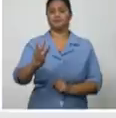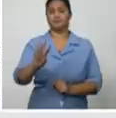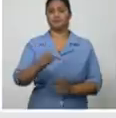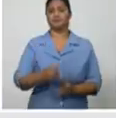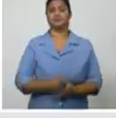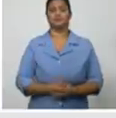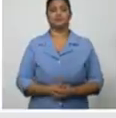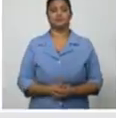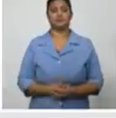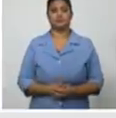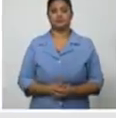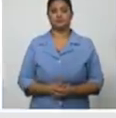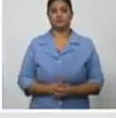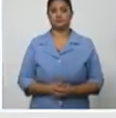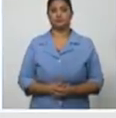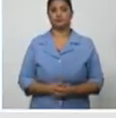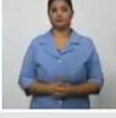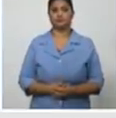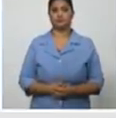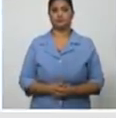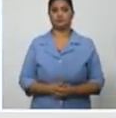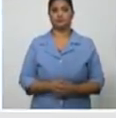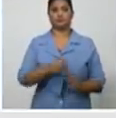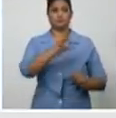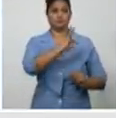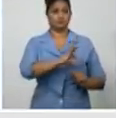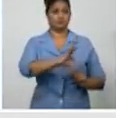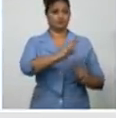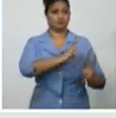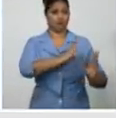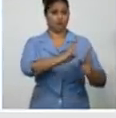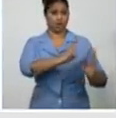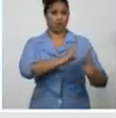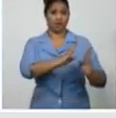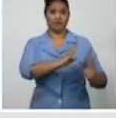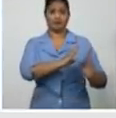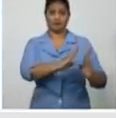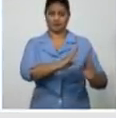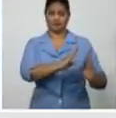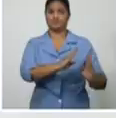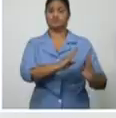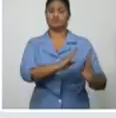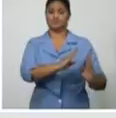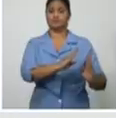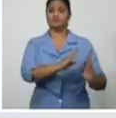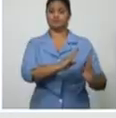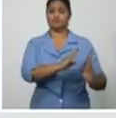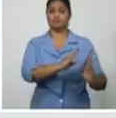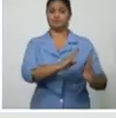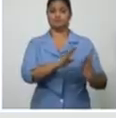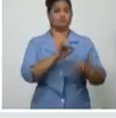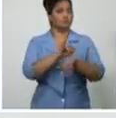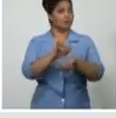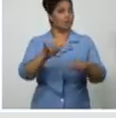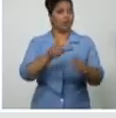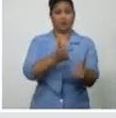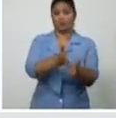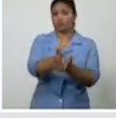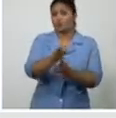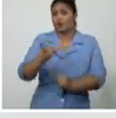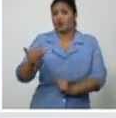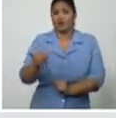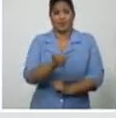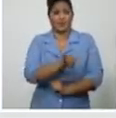ayer. Y en el oriente, como se ha estado comportando en los últimos días,